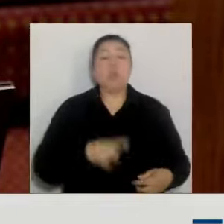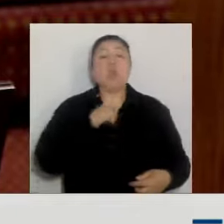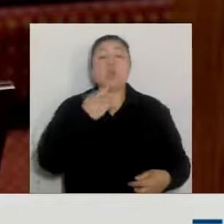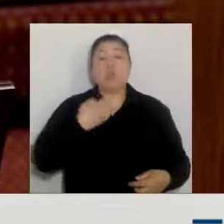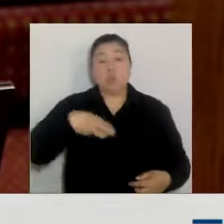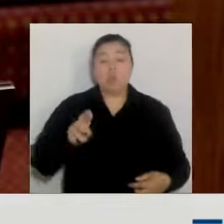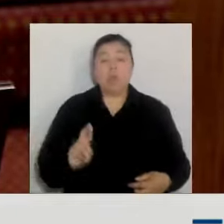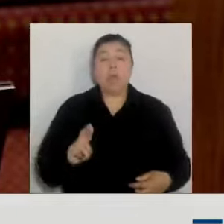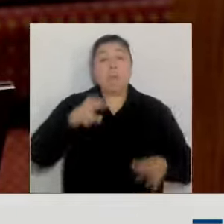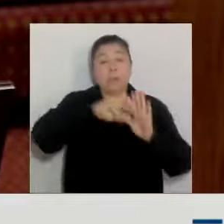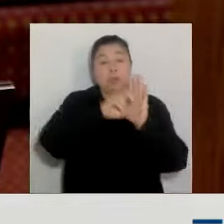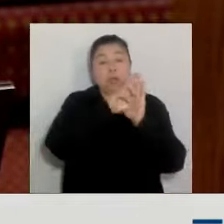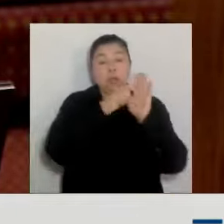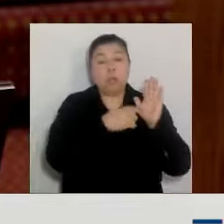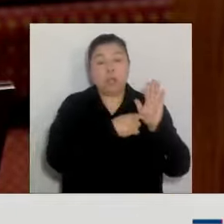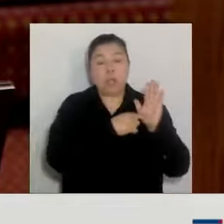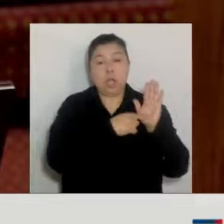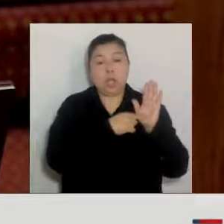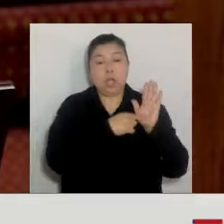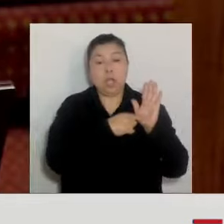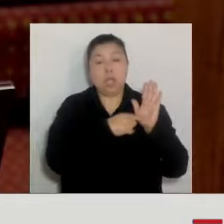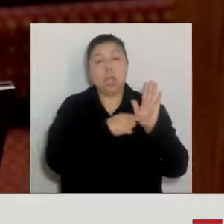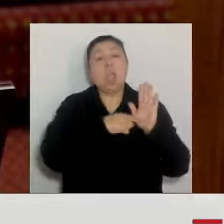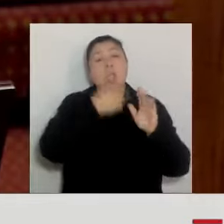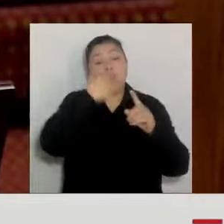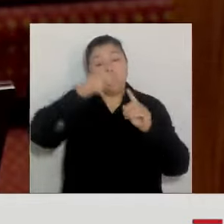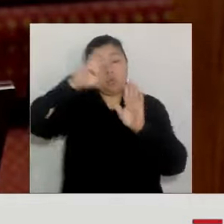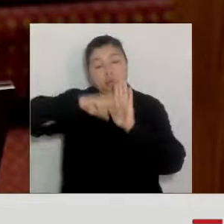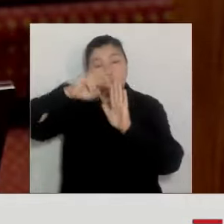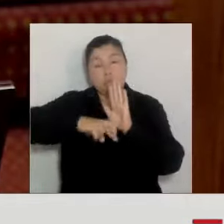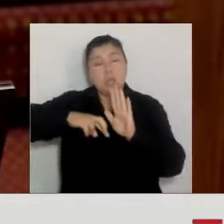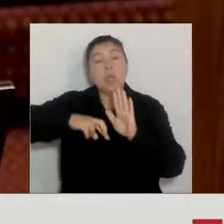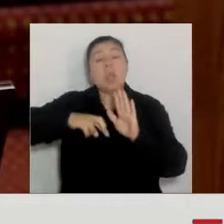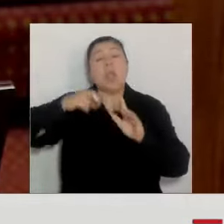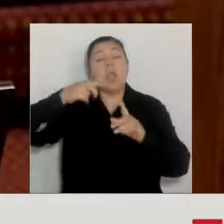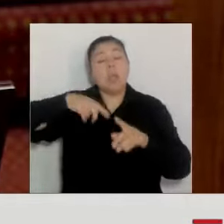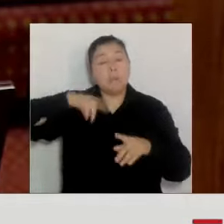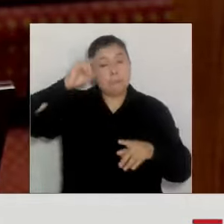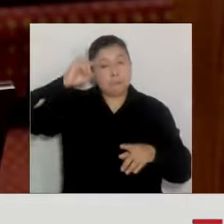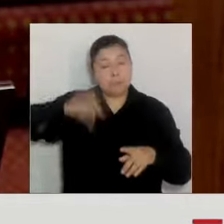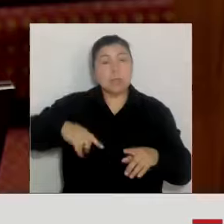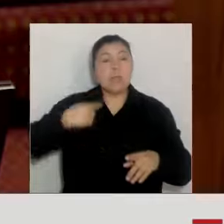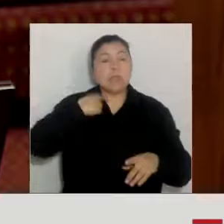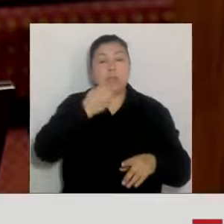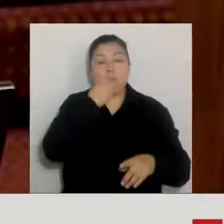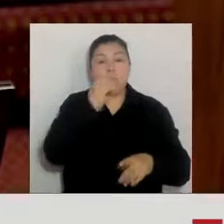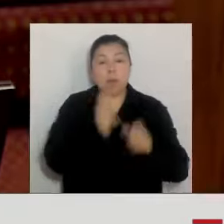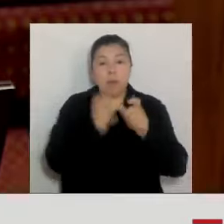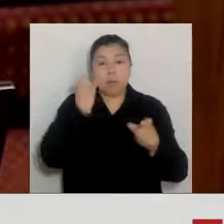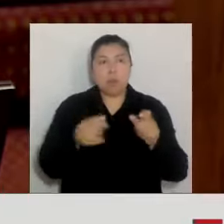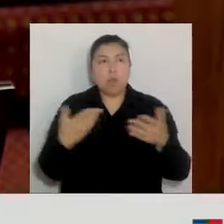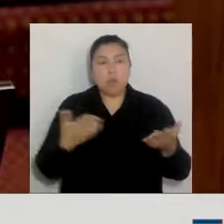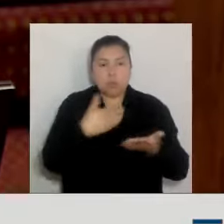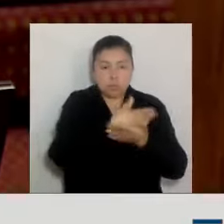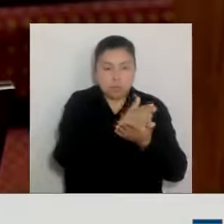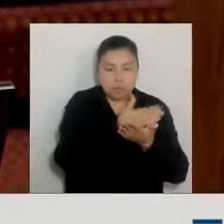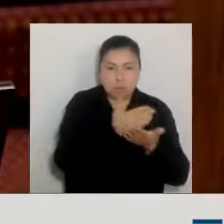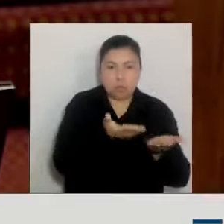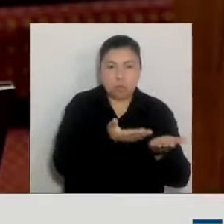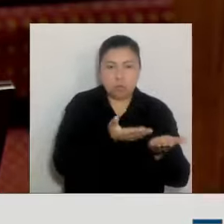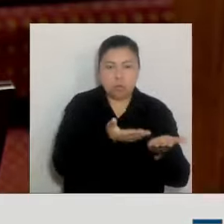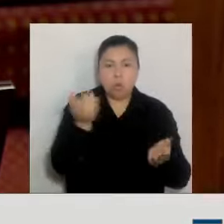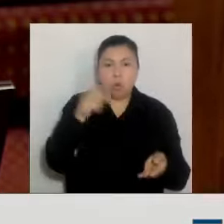ley y como muchos otros pretenden eso que la gente sepa Al menos que es lo que está comiendo y cóm se produjo hoy día